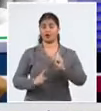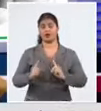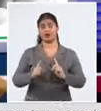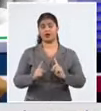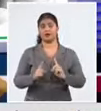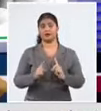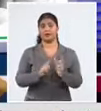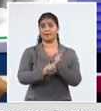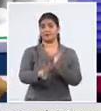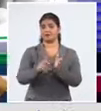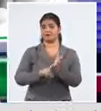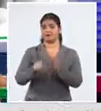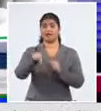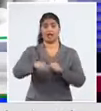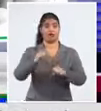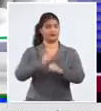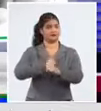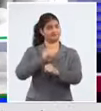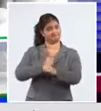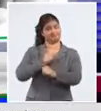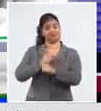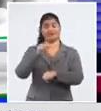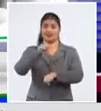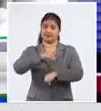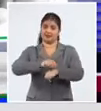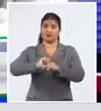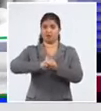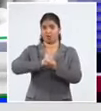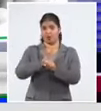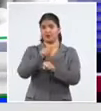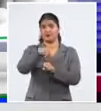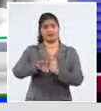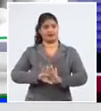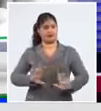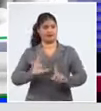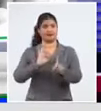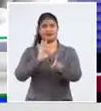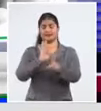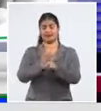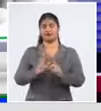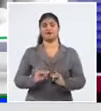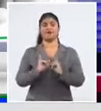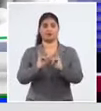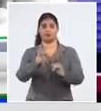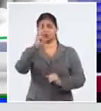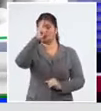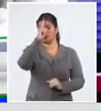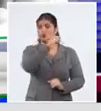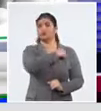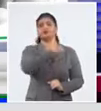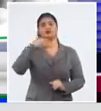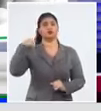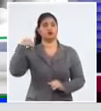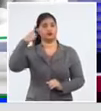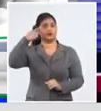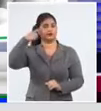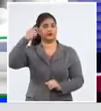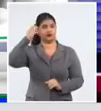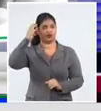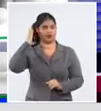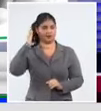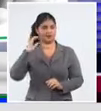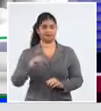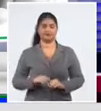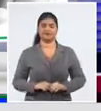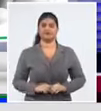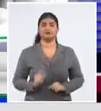la contención de la pandemia. De inmediato pasamos al análisis de las principales variables en el control epidemiológico. Nos